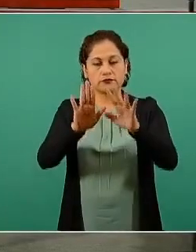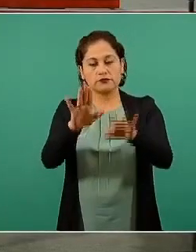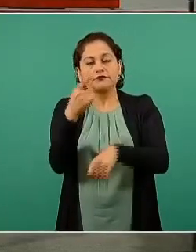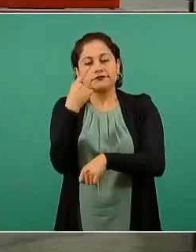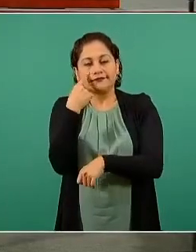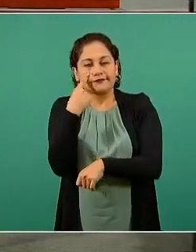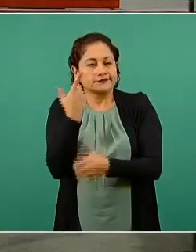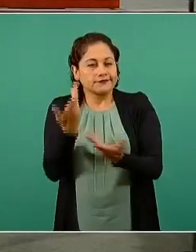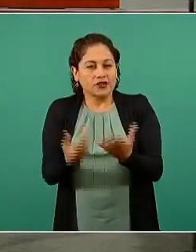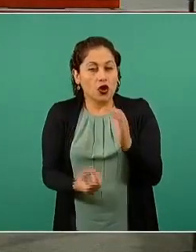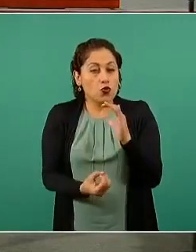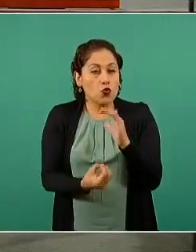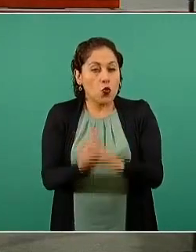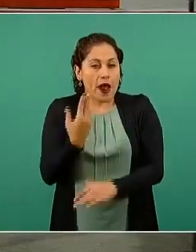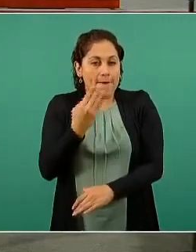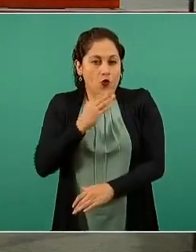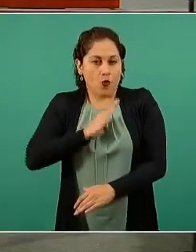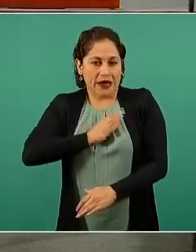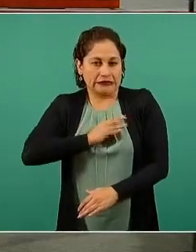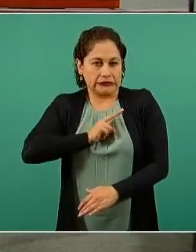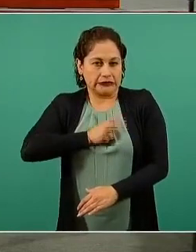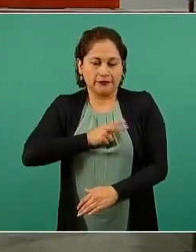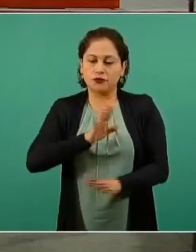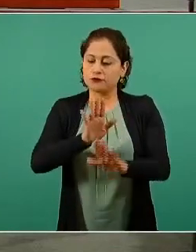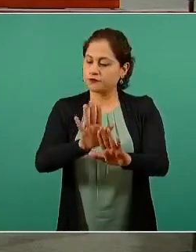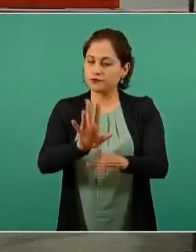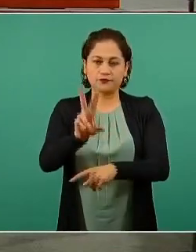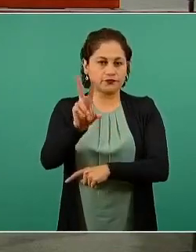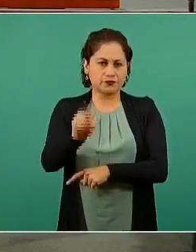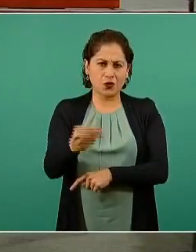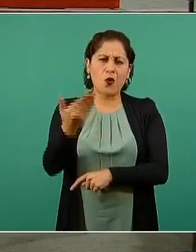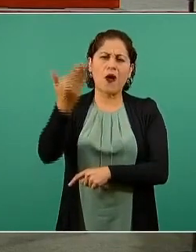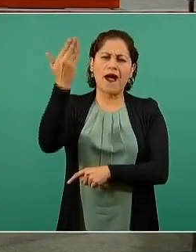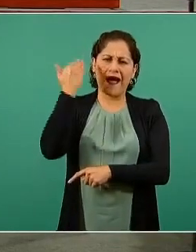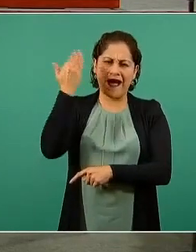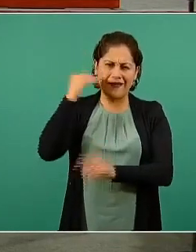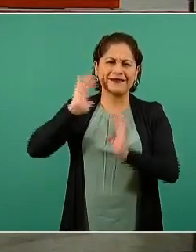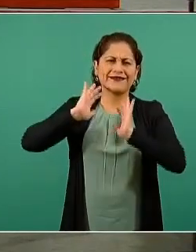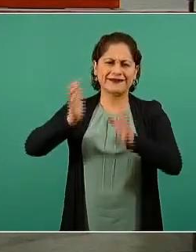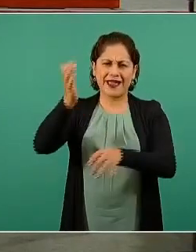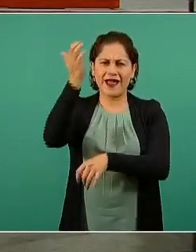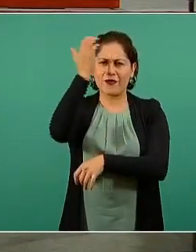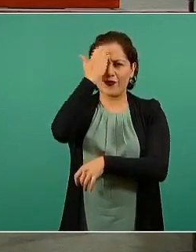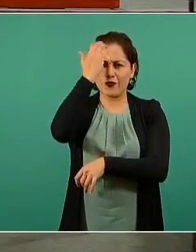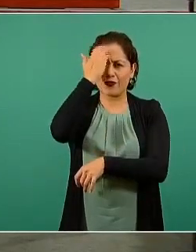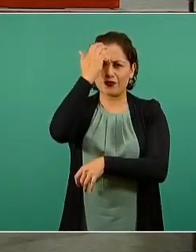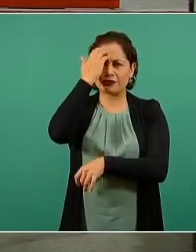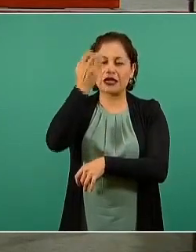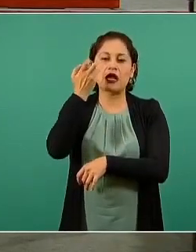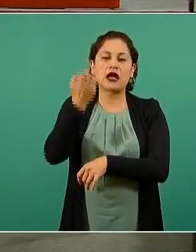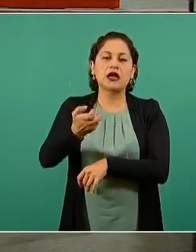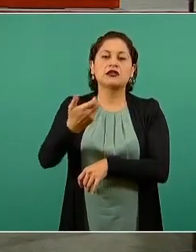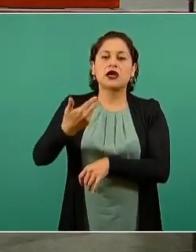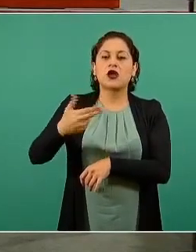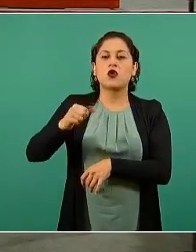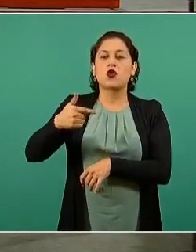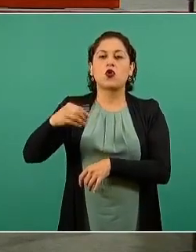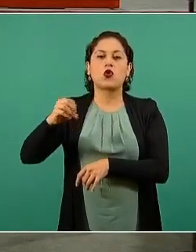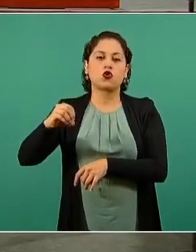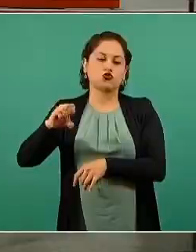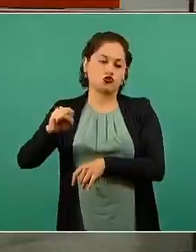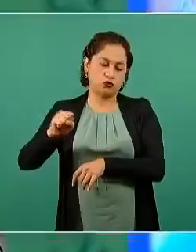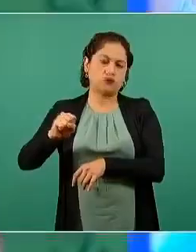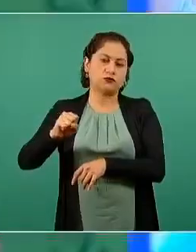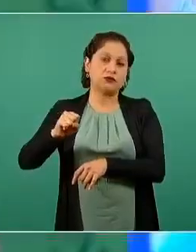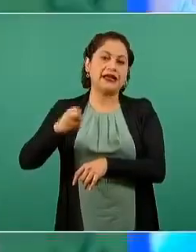un nuevo agente patógeno, es un hongo muy conocido, es un grupo de hecho de hongos que se llaman mucorales